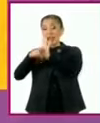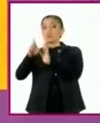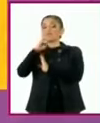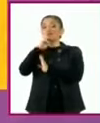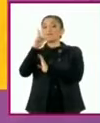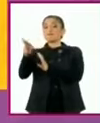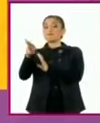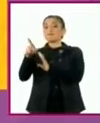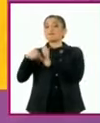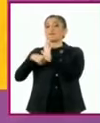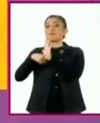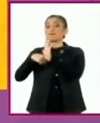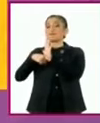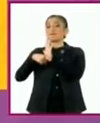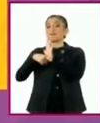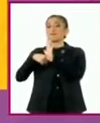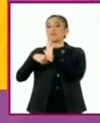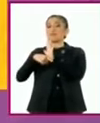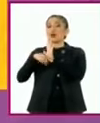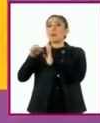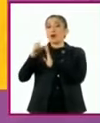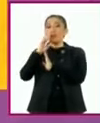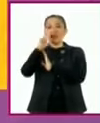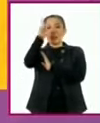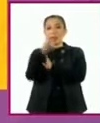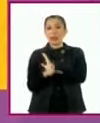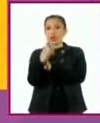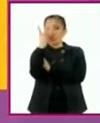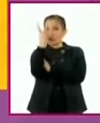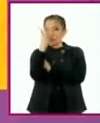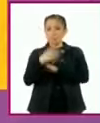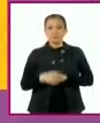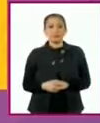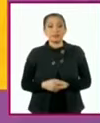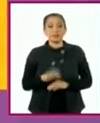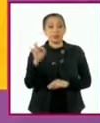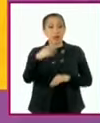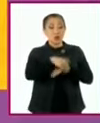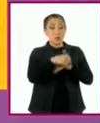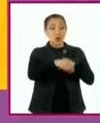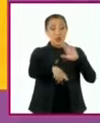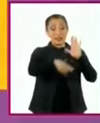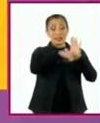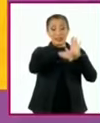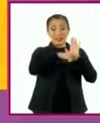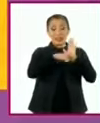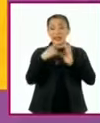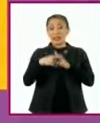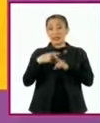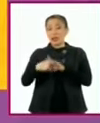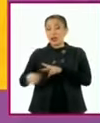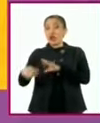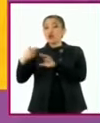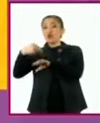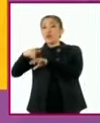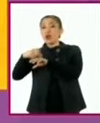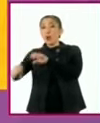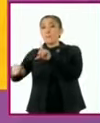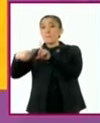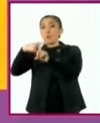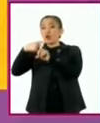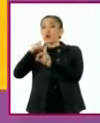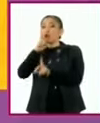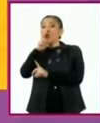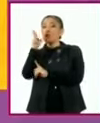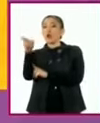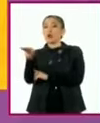obtiene un número con signo negativo como los de la fila 2. Si un número negativo se divide entre un número positivo,